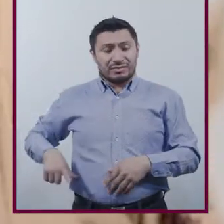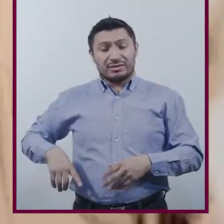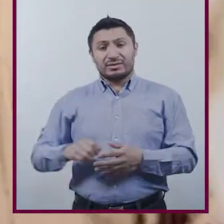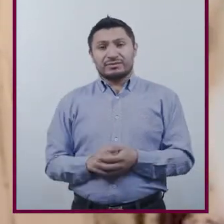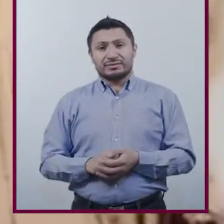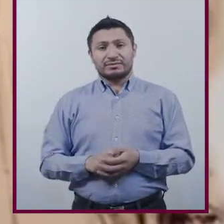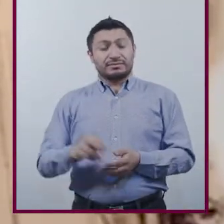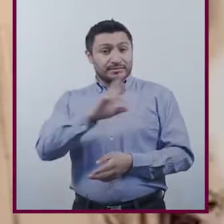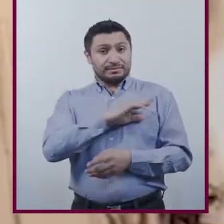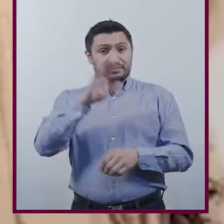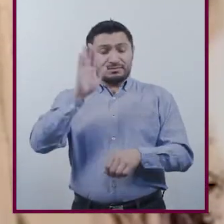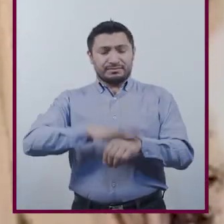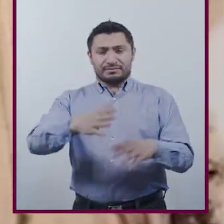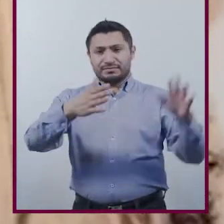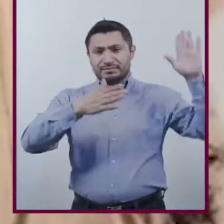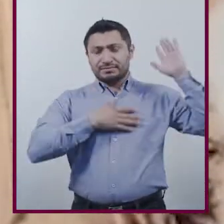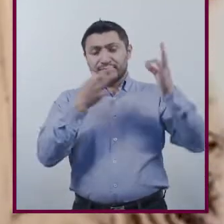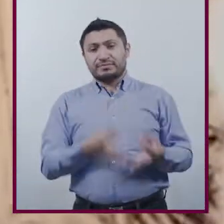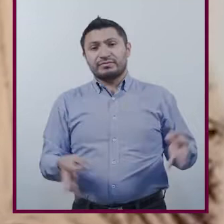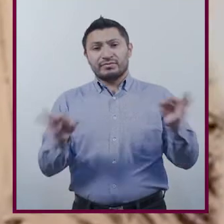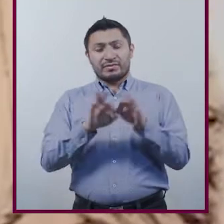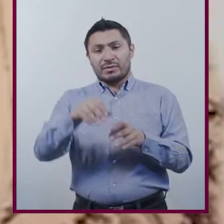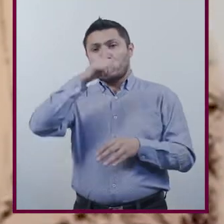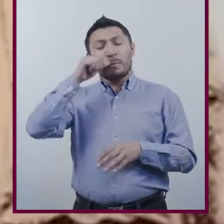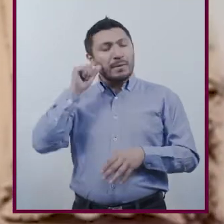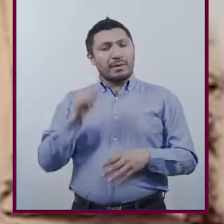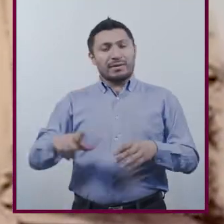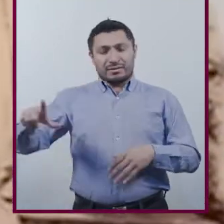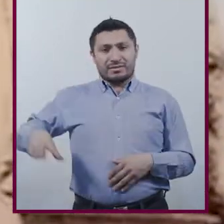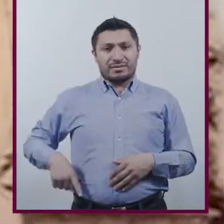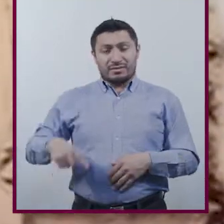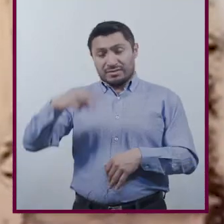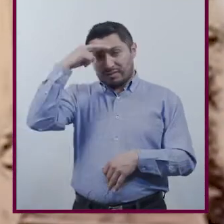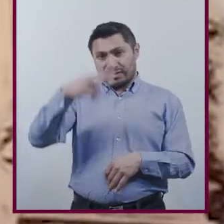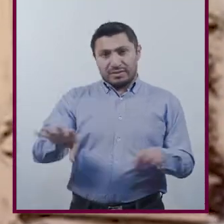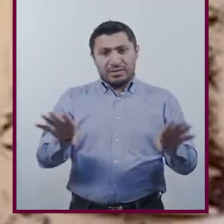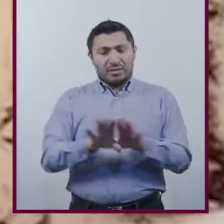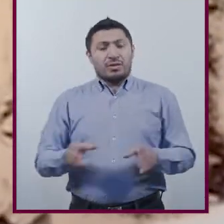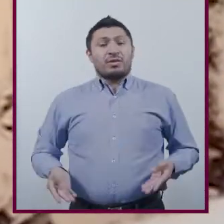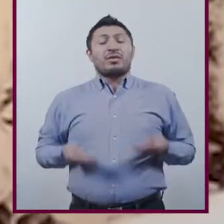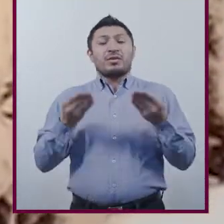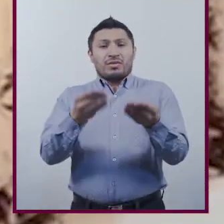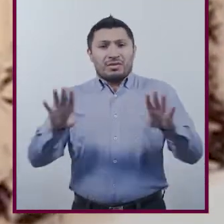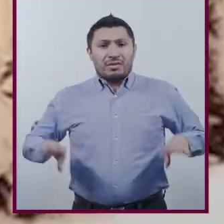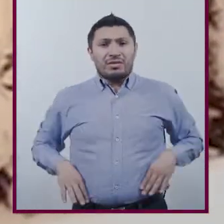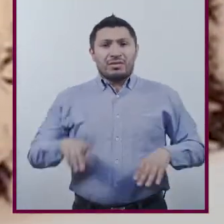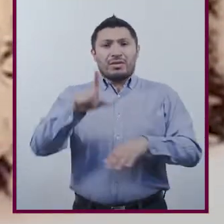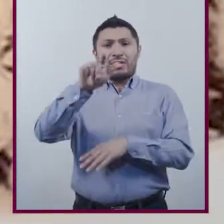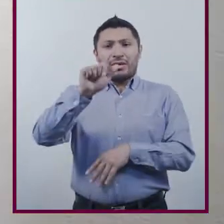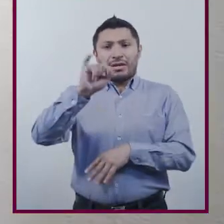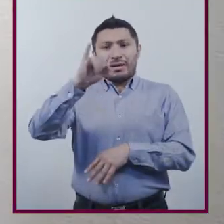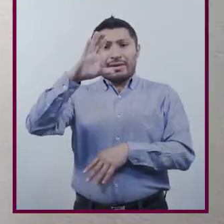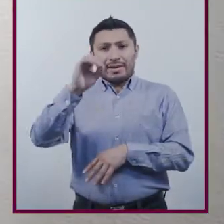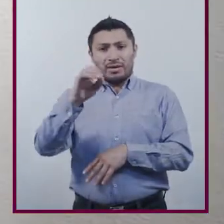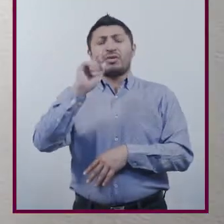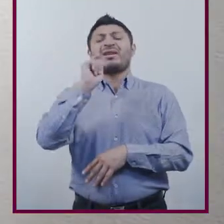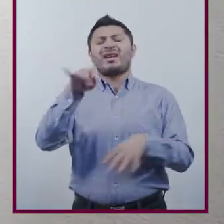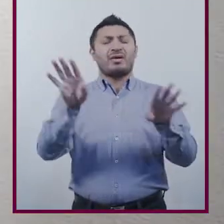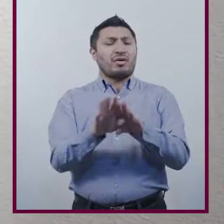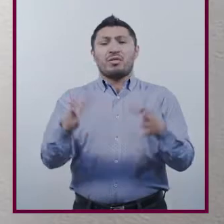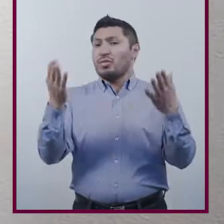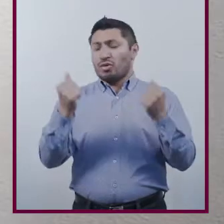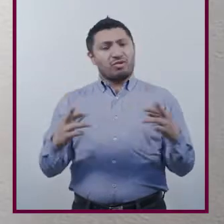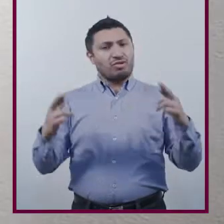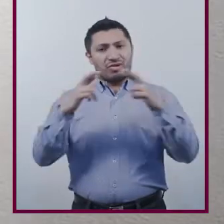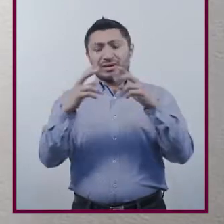más grandes compromisos de Benito Juárez con el Estado mexicano fue otorgarle la característica de laico. El 5 de febrero